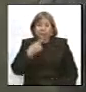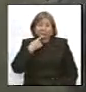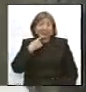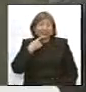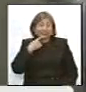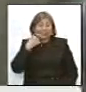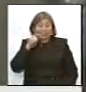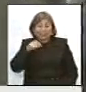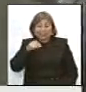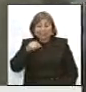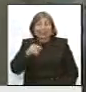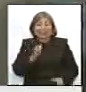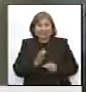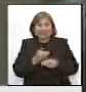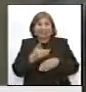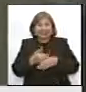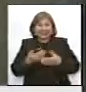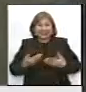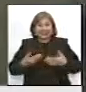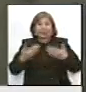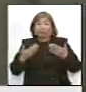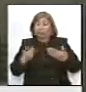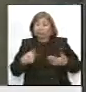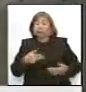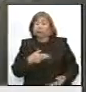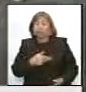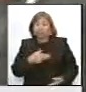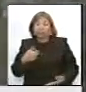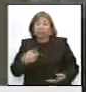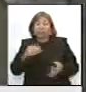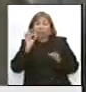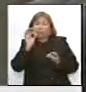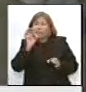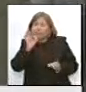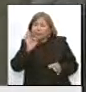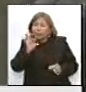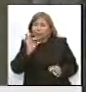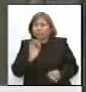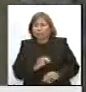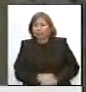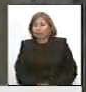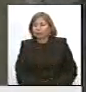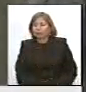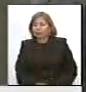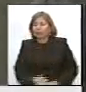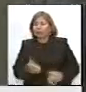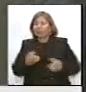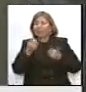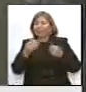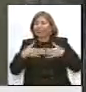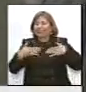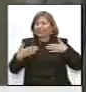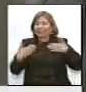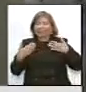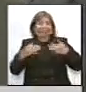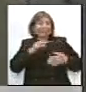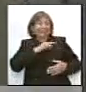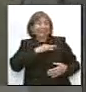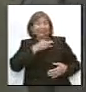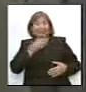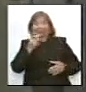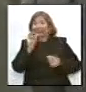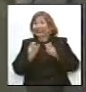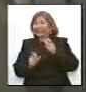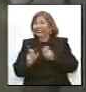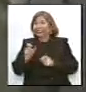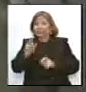como nosotros vamos a contribuir con nuestro granito de arena a enaltecer ese espíritu ciudadano